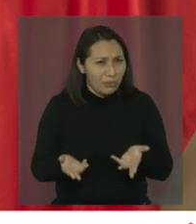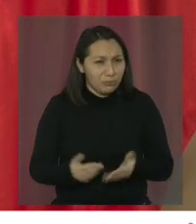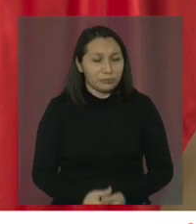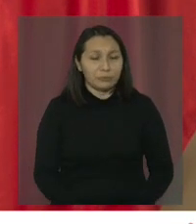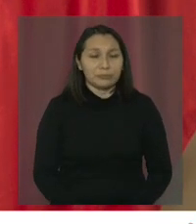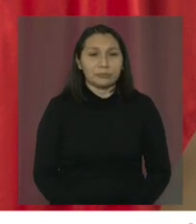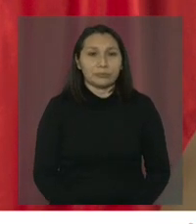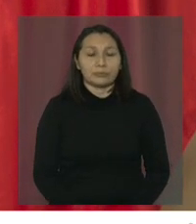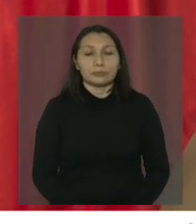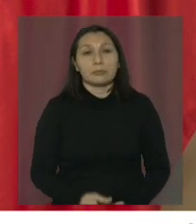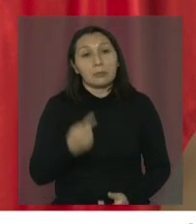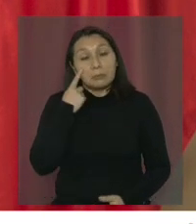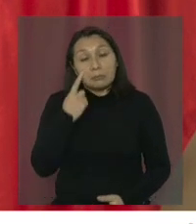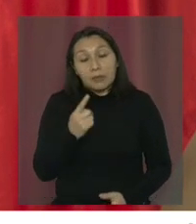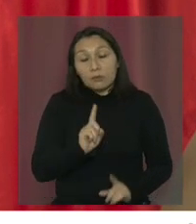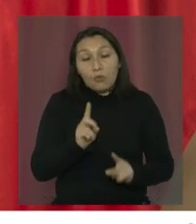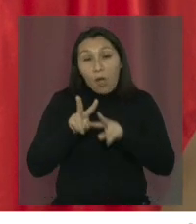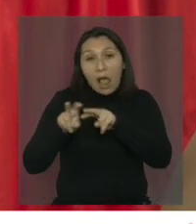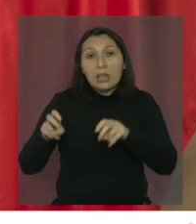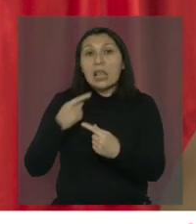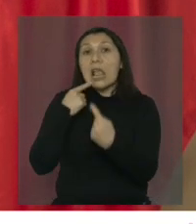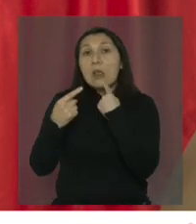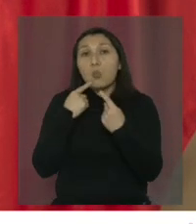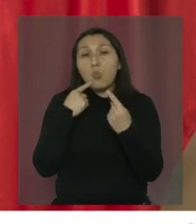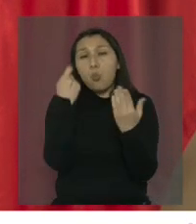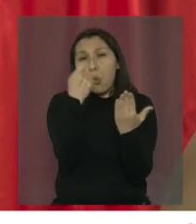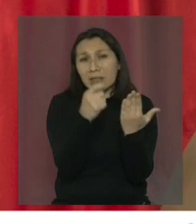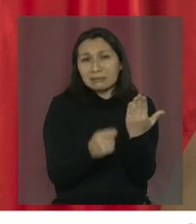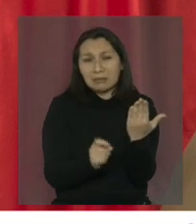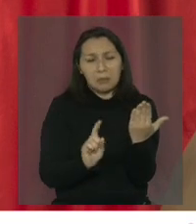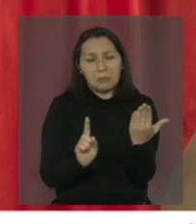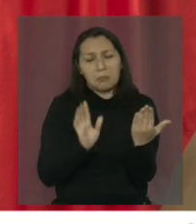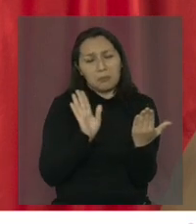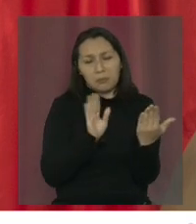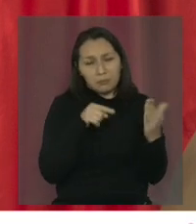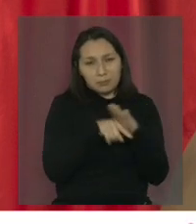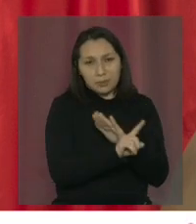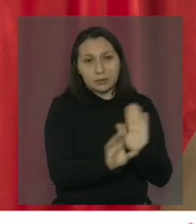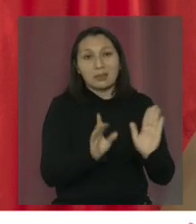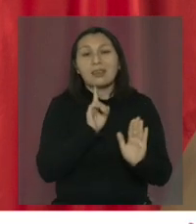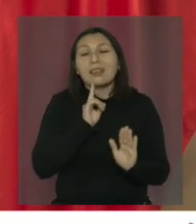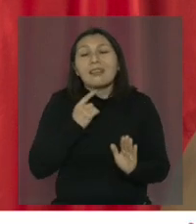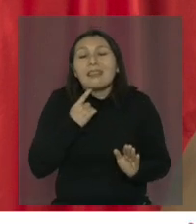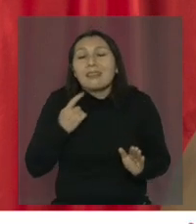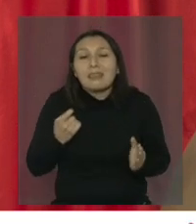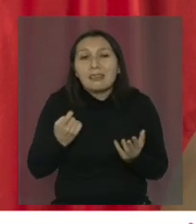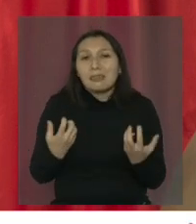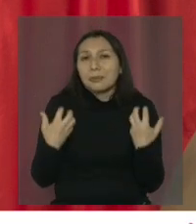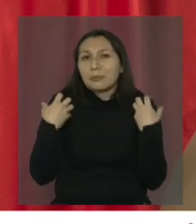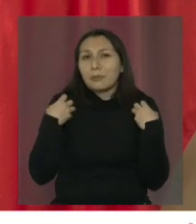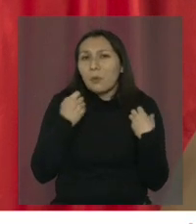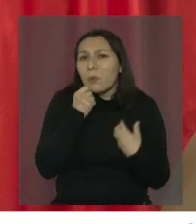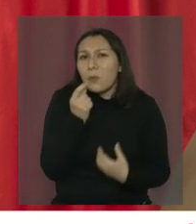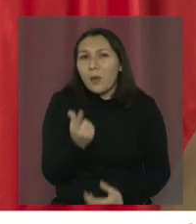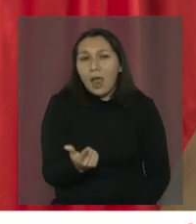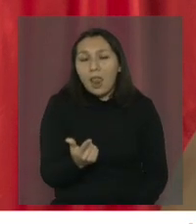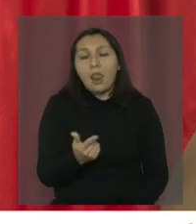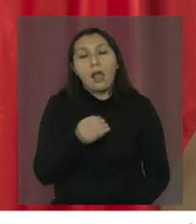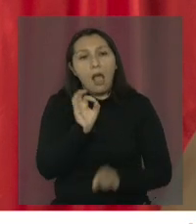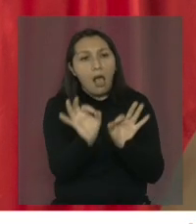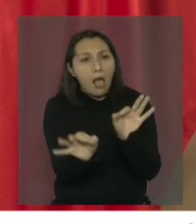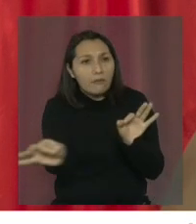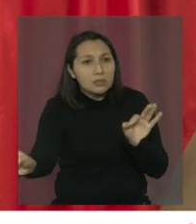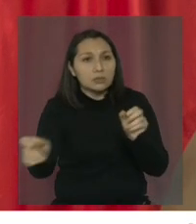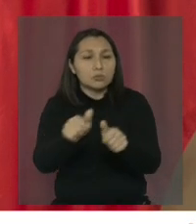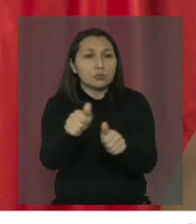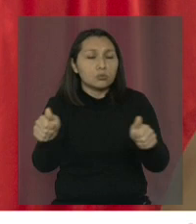mira no voy a hacer análisis de encuesta en este momento creo que lo que corresponde es señalarles a todos y todas